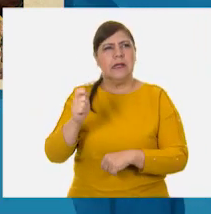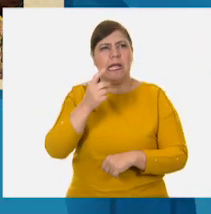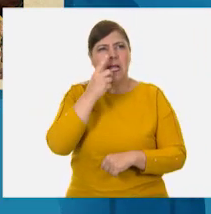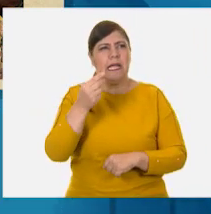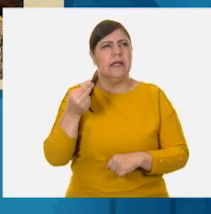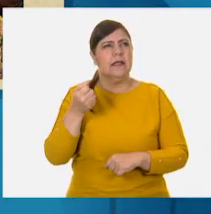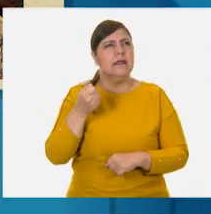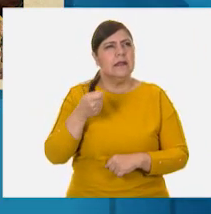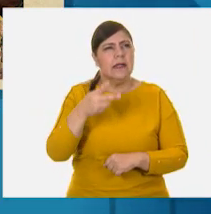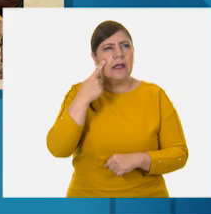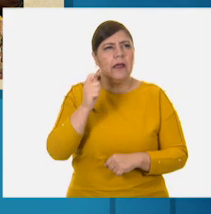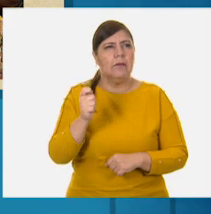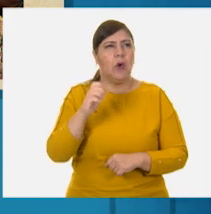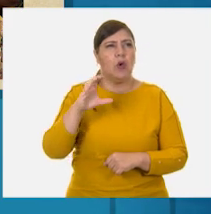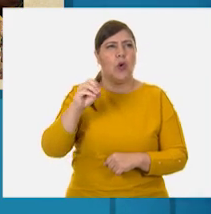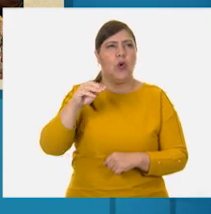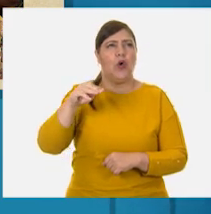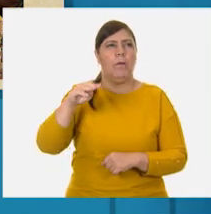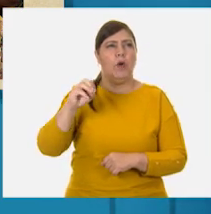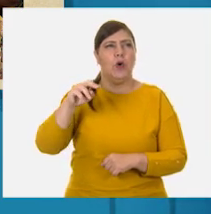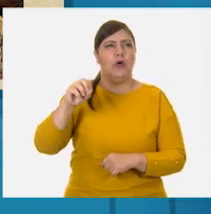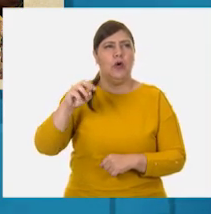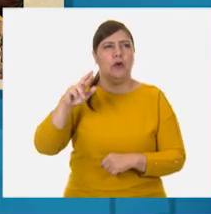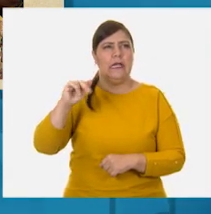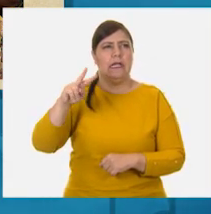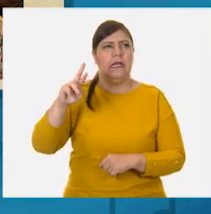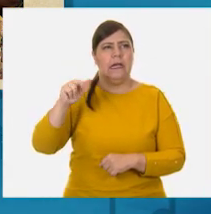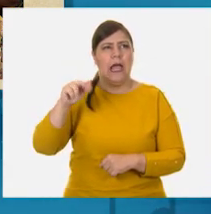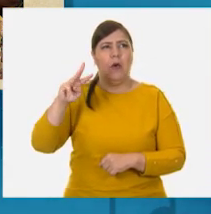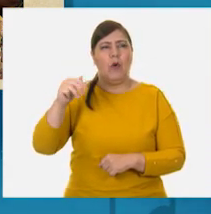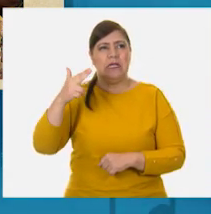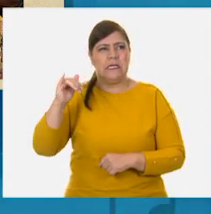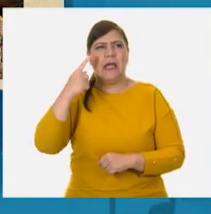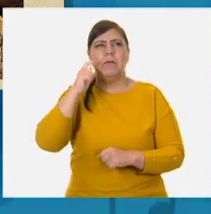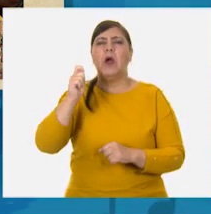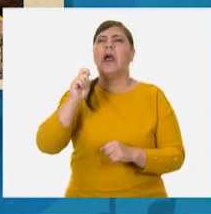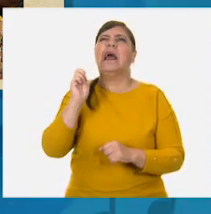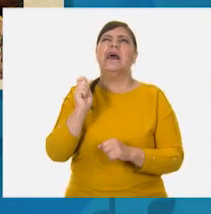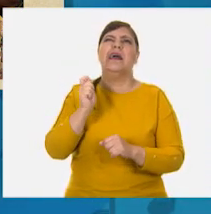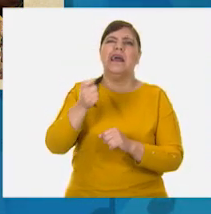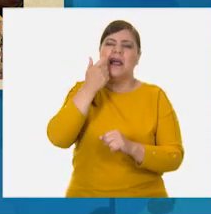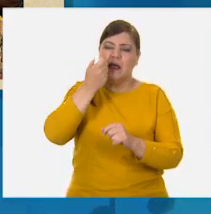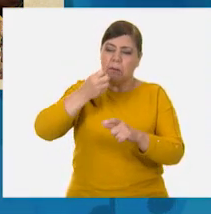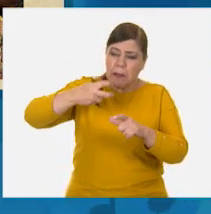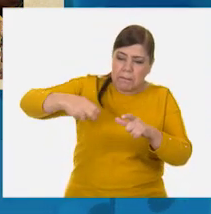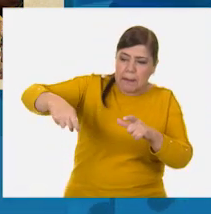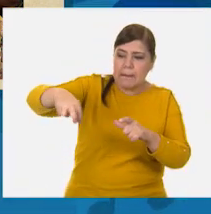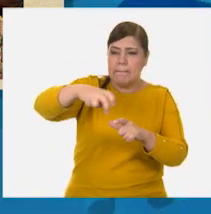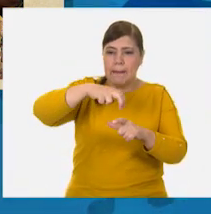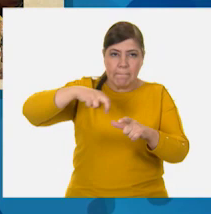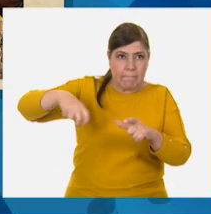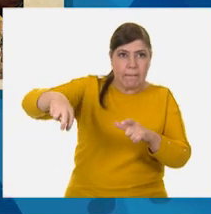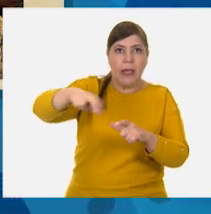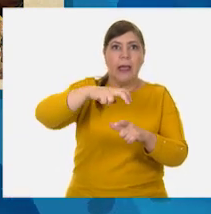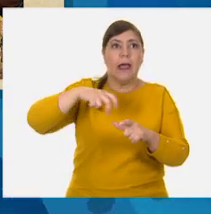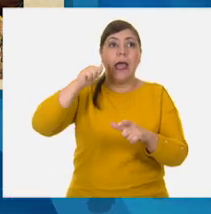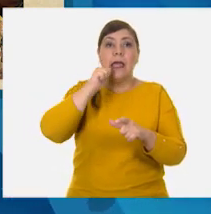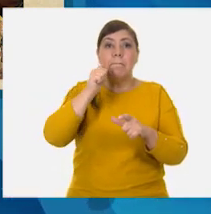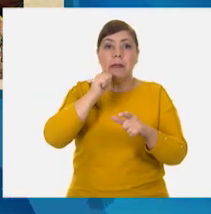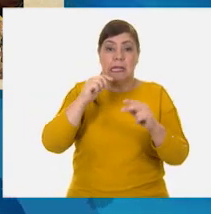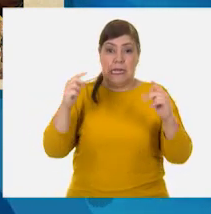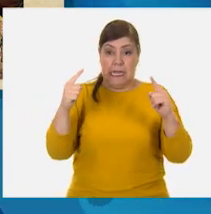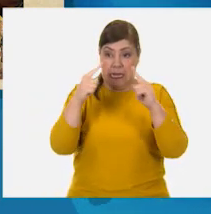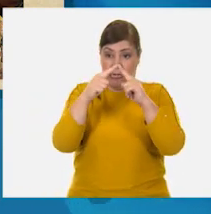Comonoriarahuachi, que significa cuando caminamos en círculo, porque durante la celebración le damos la vuelta a cada iglesia